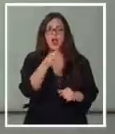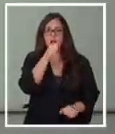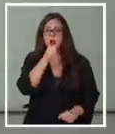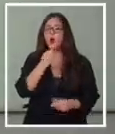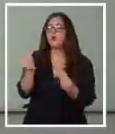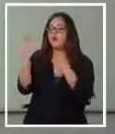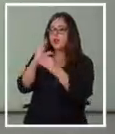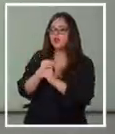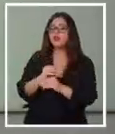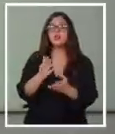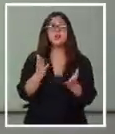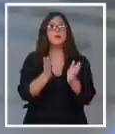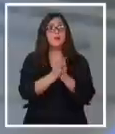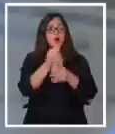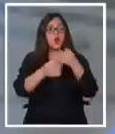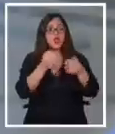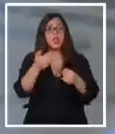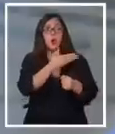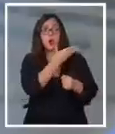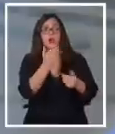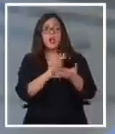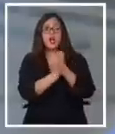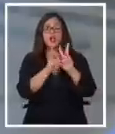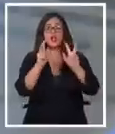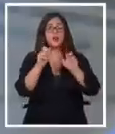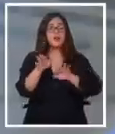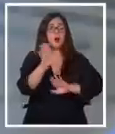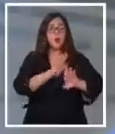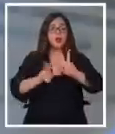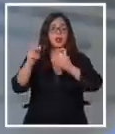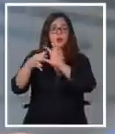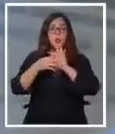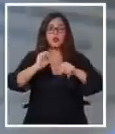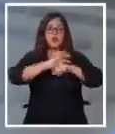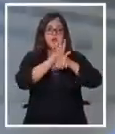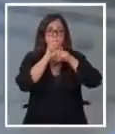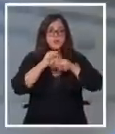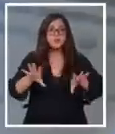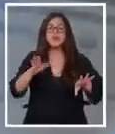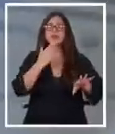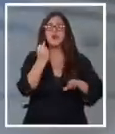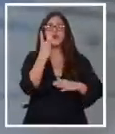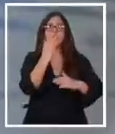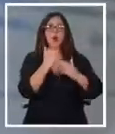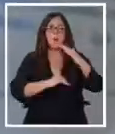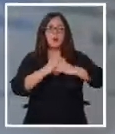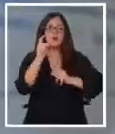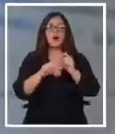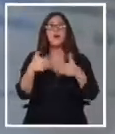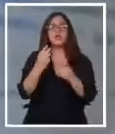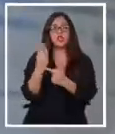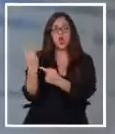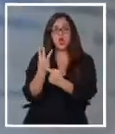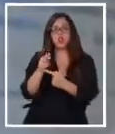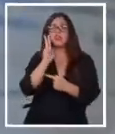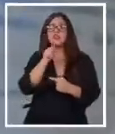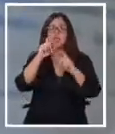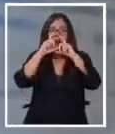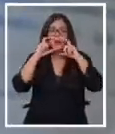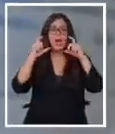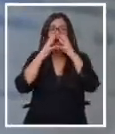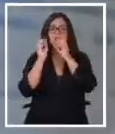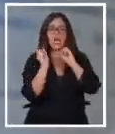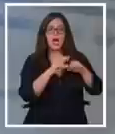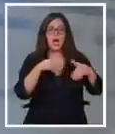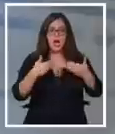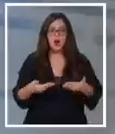noche especial y contarle a usted en su casa que se han tomado todos los resguardos por supuesto en términos de kobe de las formas personas y es por eso que estamos los tres sin mascarillas en estos